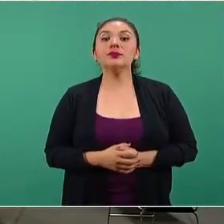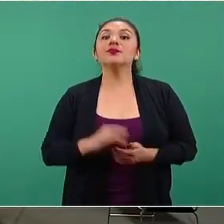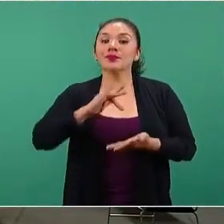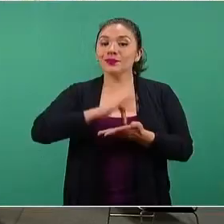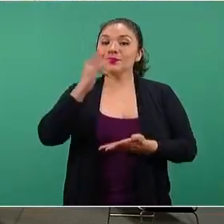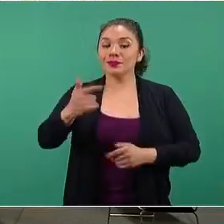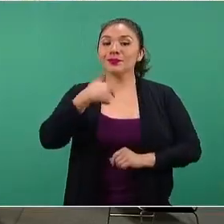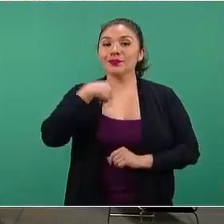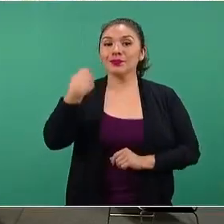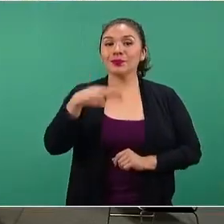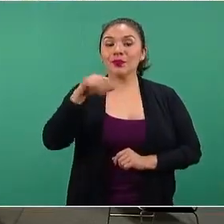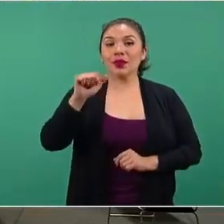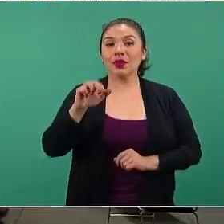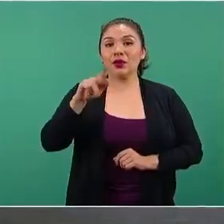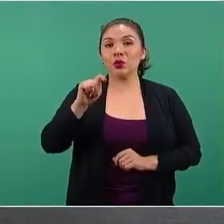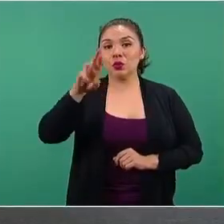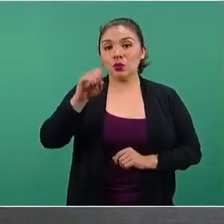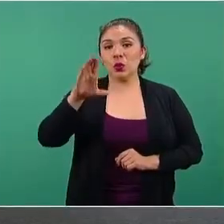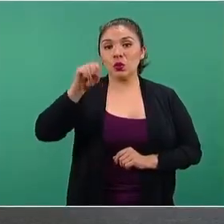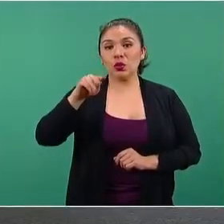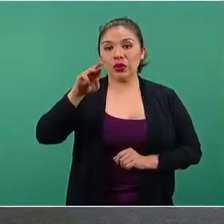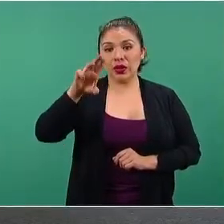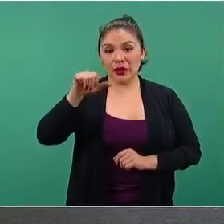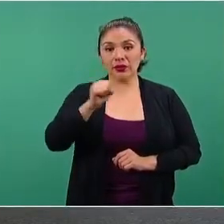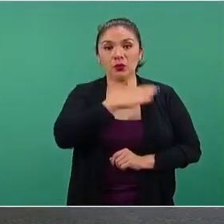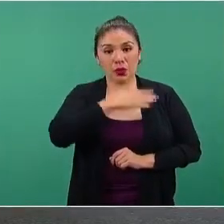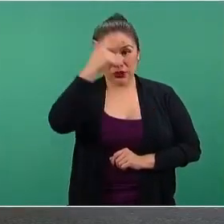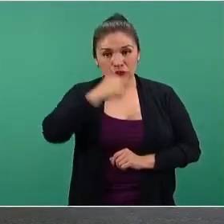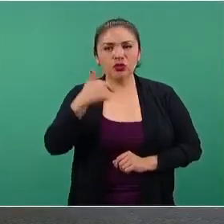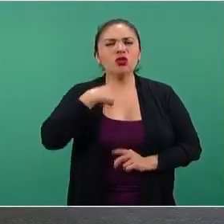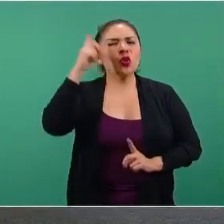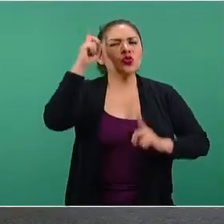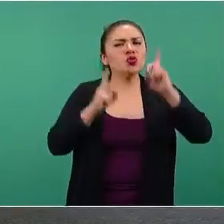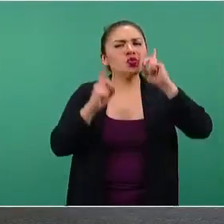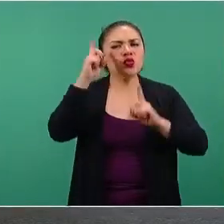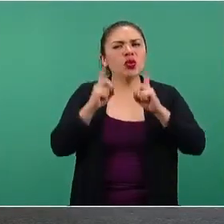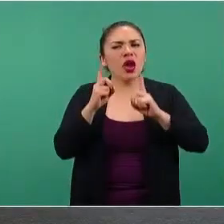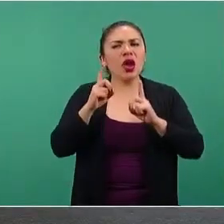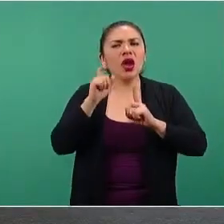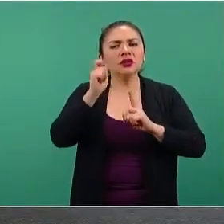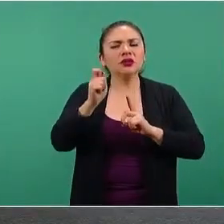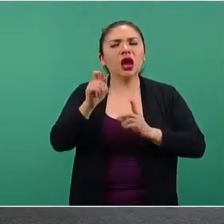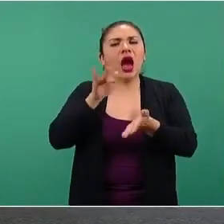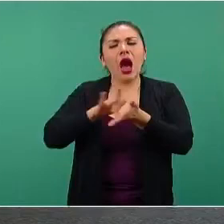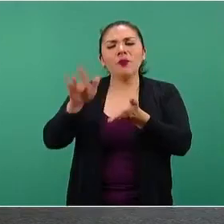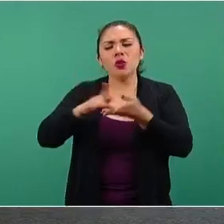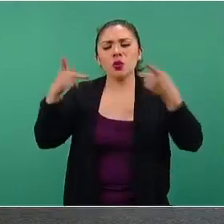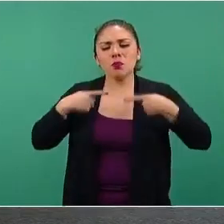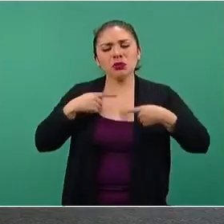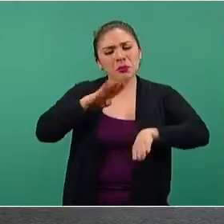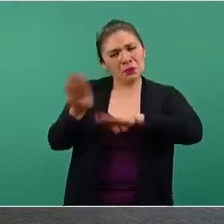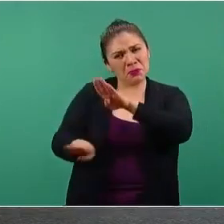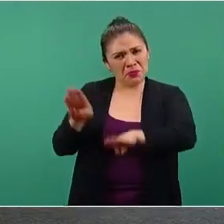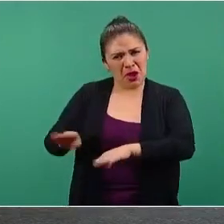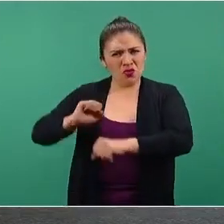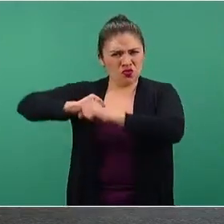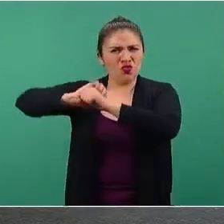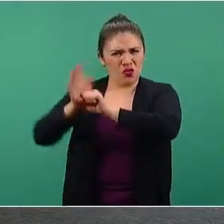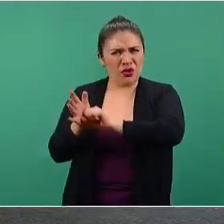Gracias, Arturo Contreras, de Pie de Página. Buenas noches. Una duda sobre los apoyos a los deudos de COVID. Nos